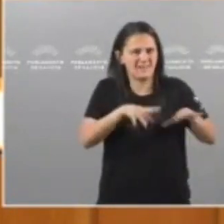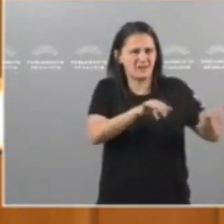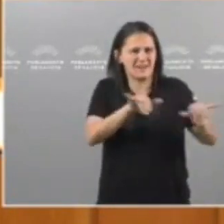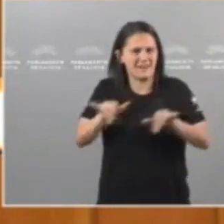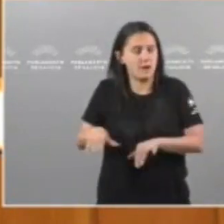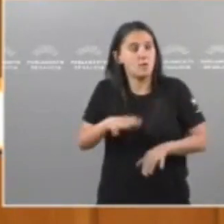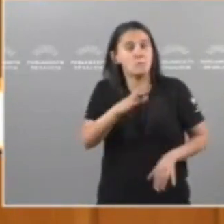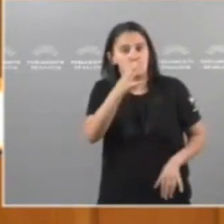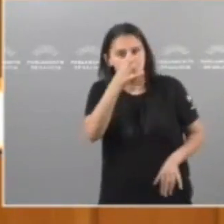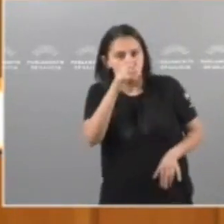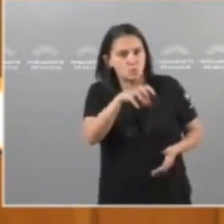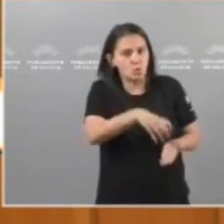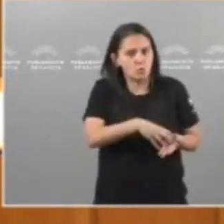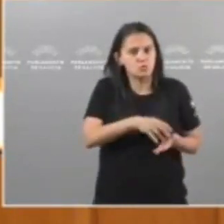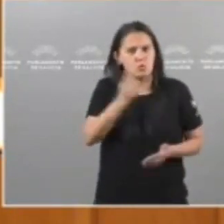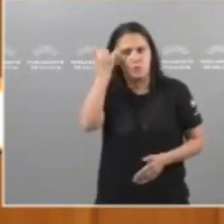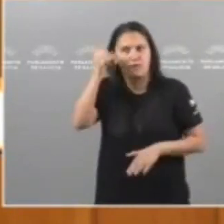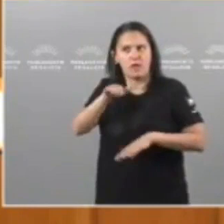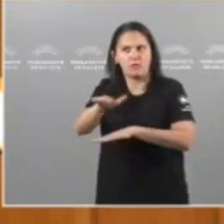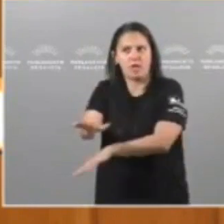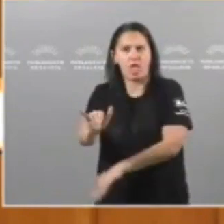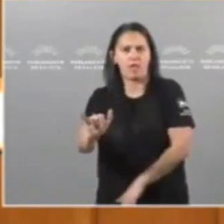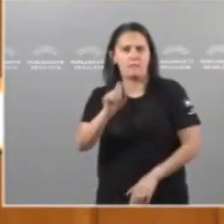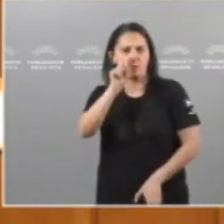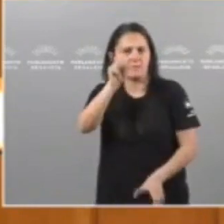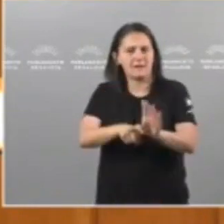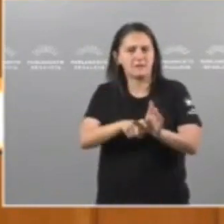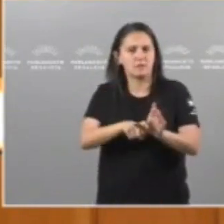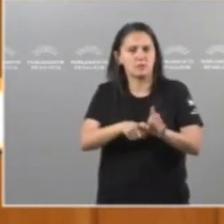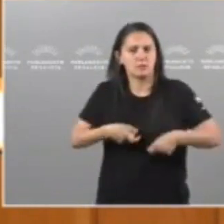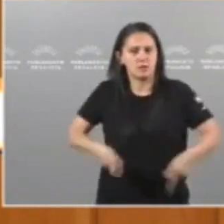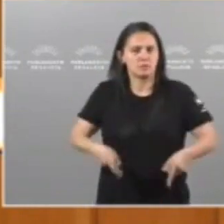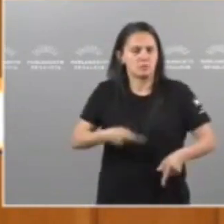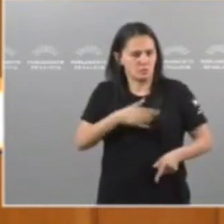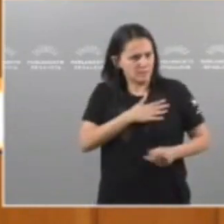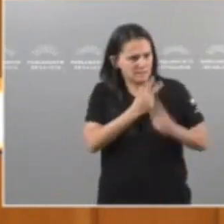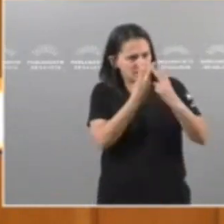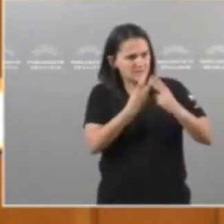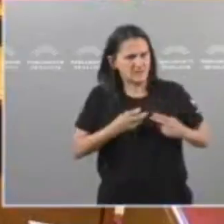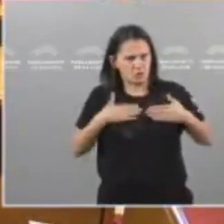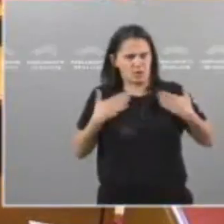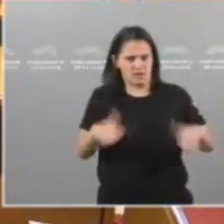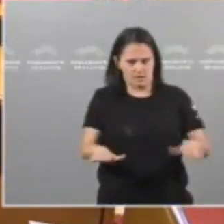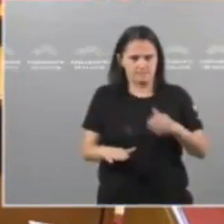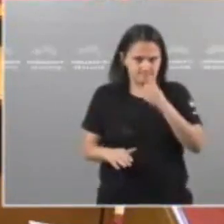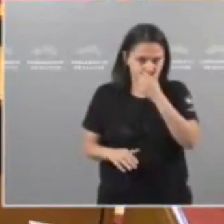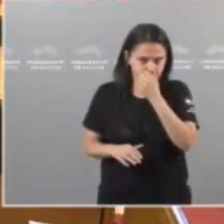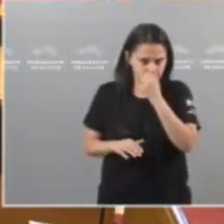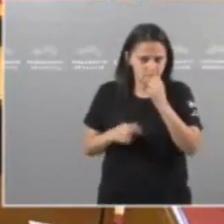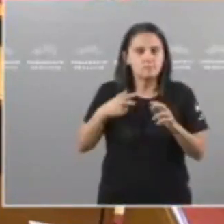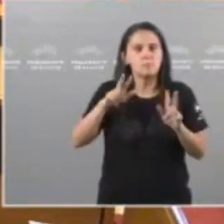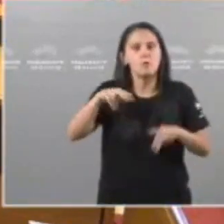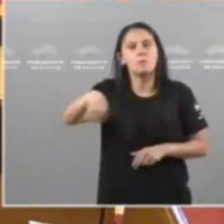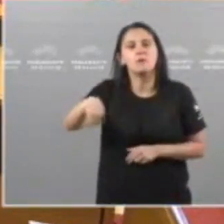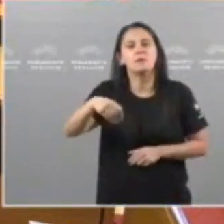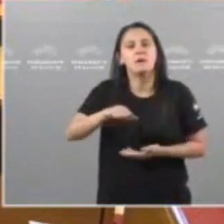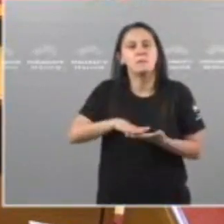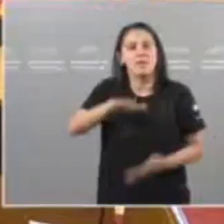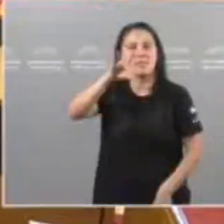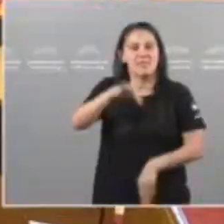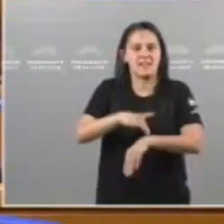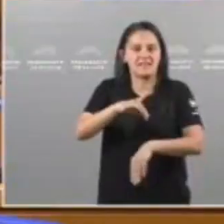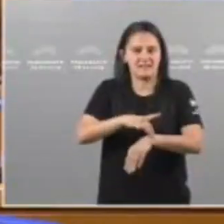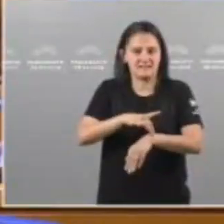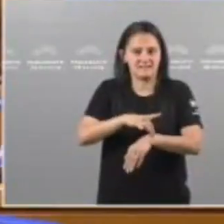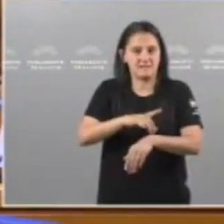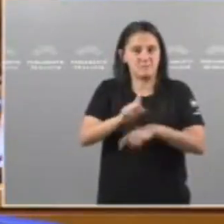dúbida, teño as miñas ideas políticas como todo o mundo, pero non milito, e se quere investigar, investigue, non milito en ningún partido político. Son a presidenta de Pediatras e Matronas xa, de